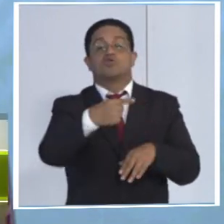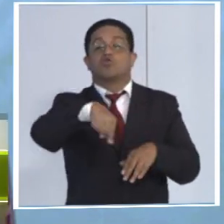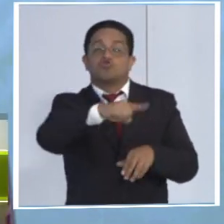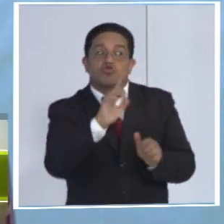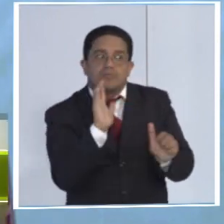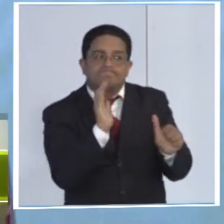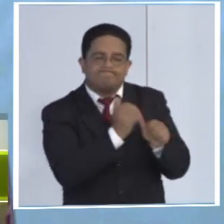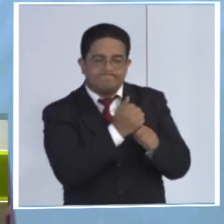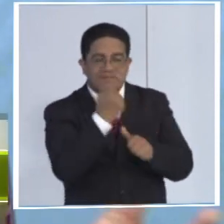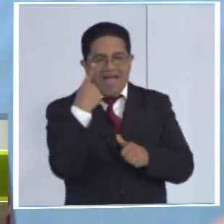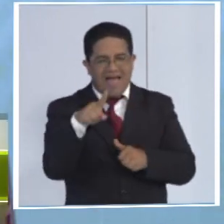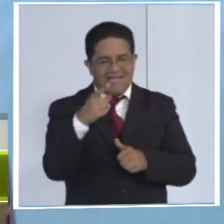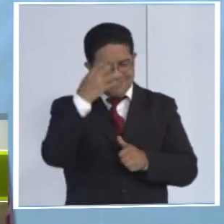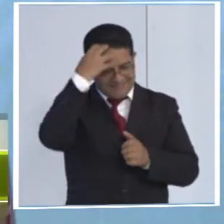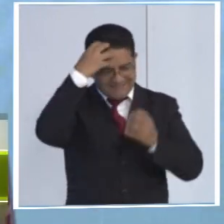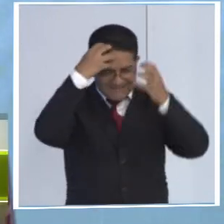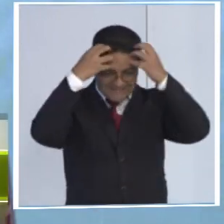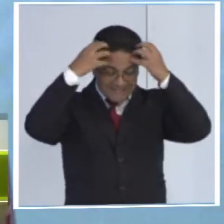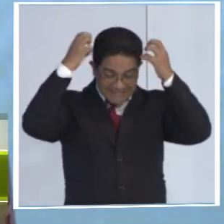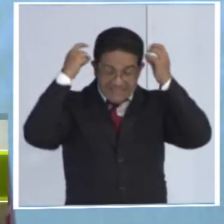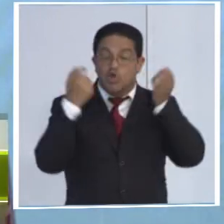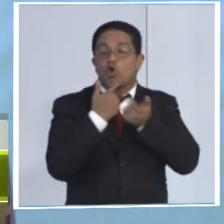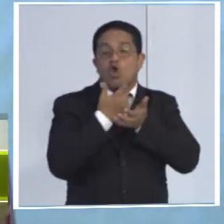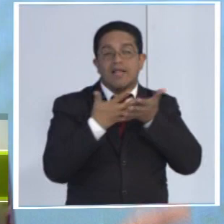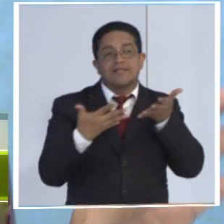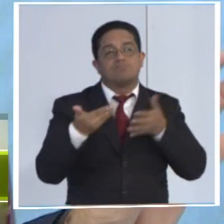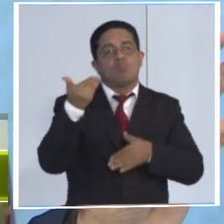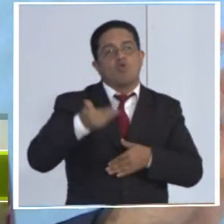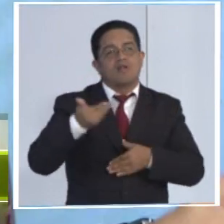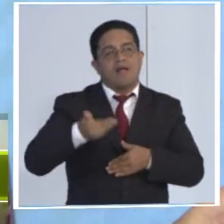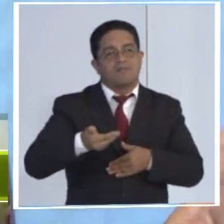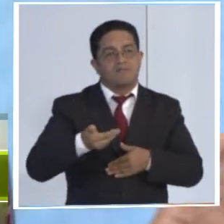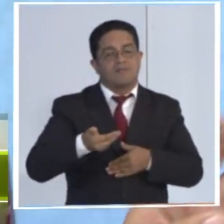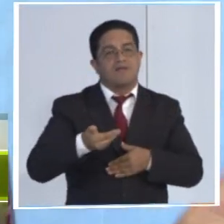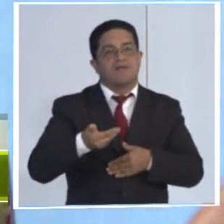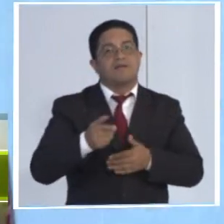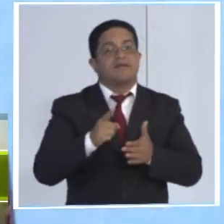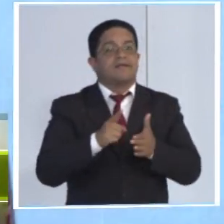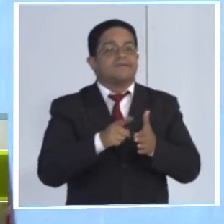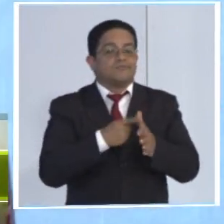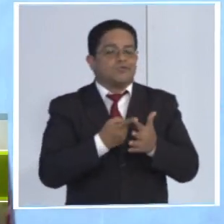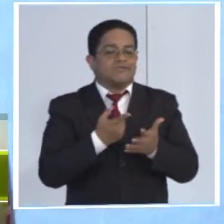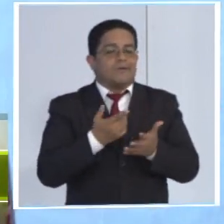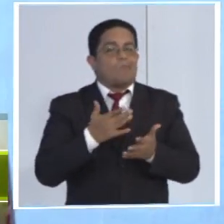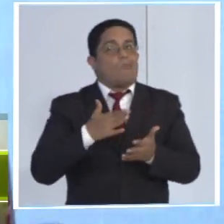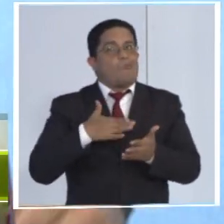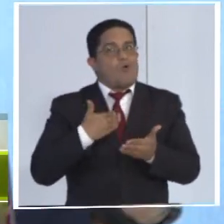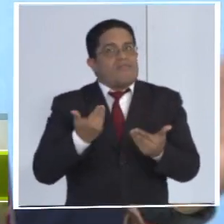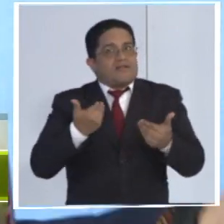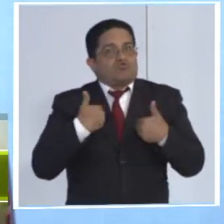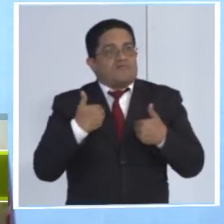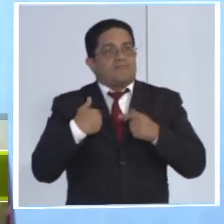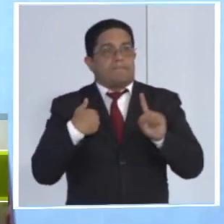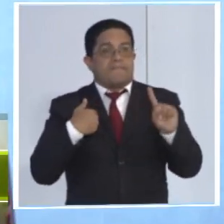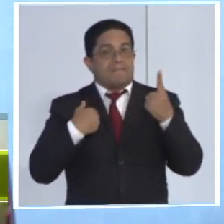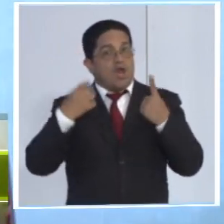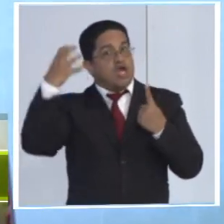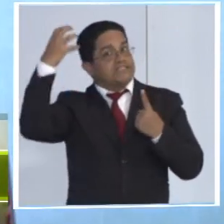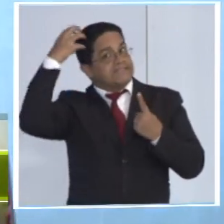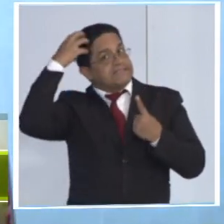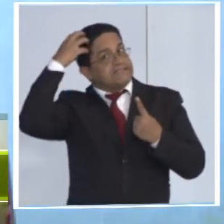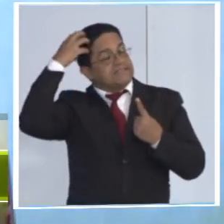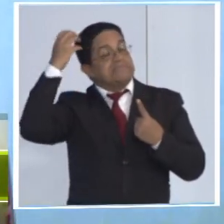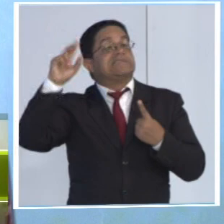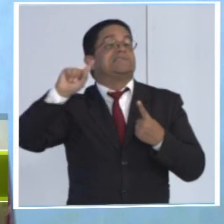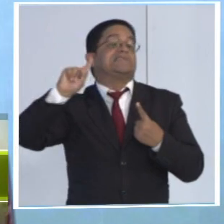nivel cerebral y una corriente sanguínea importante y no necesariamente si se afectó un lóbulo del derecho se puede afectar el izquierdo o se puede volver a afectar el mismo lóbulo